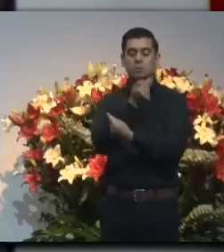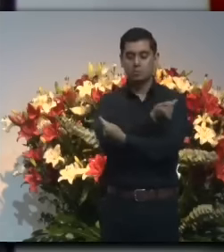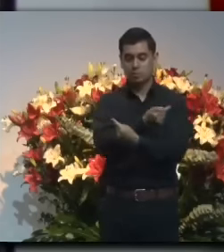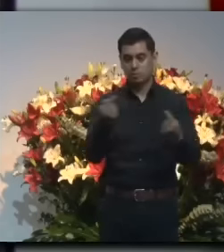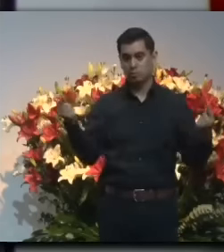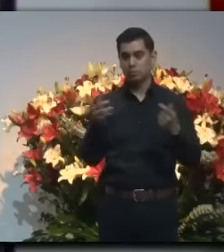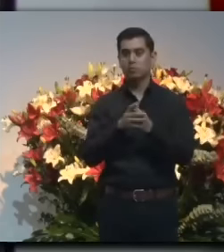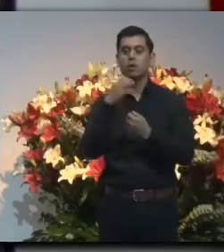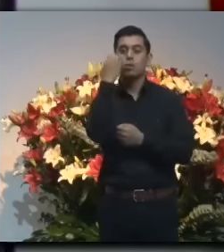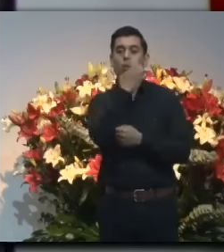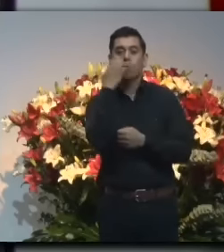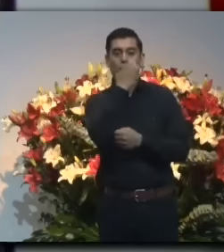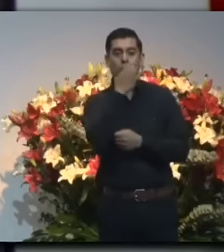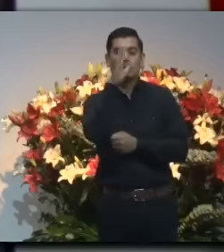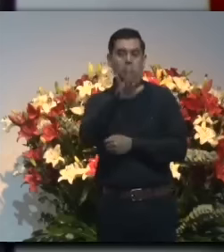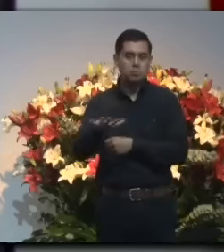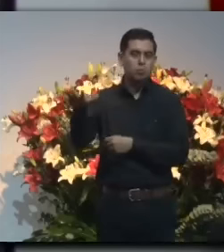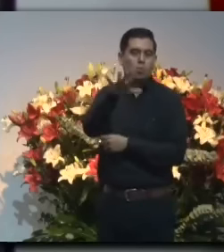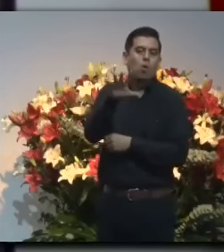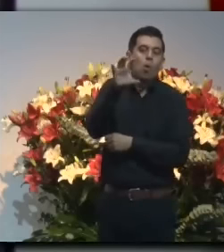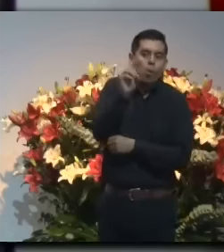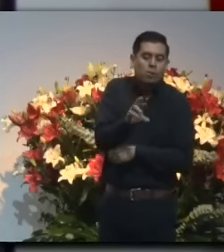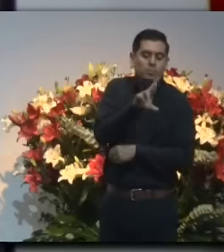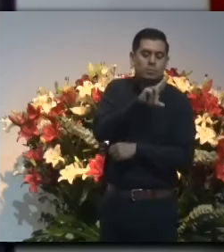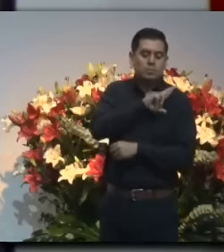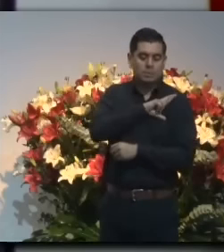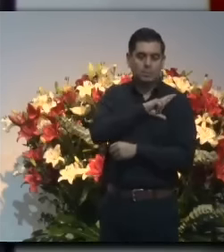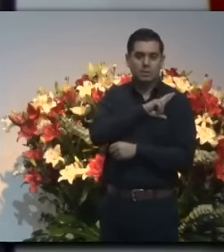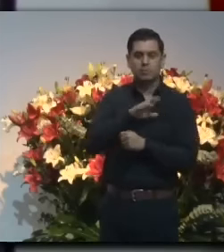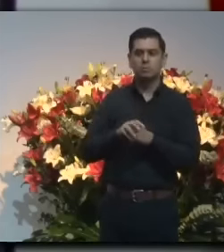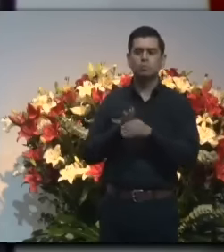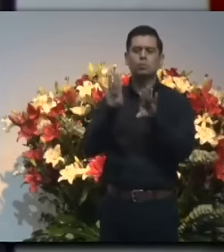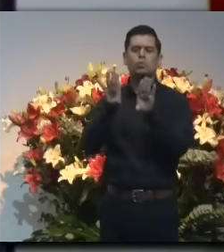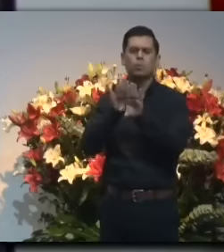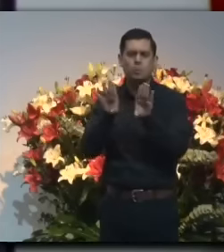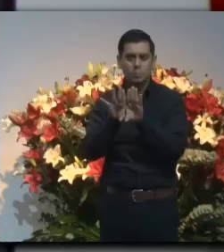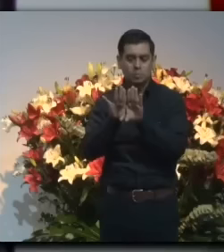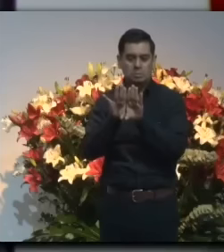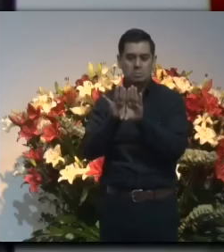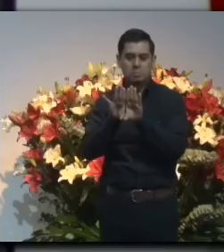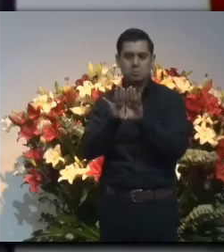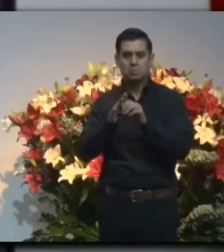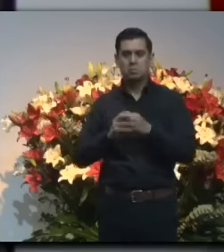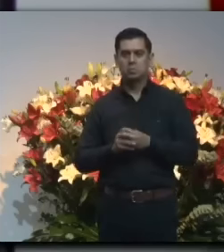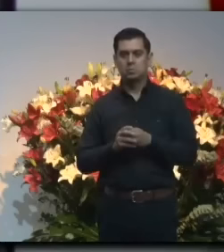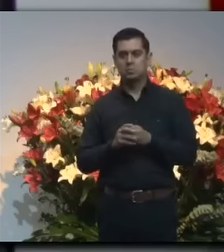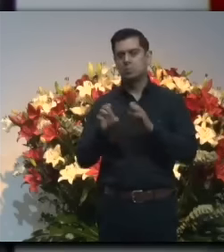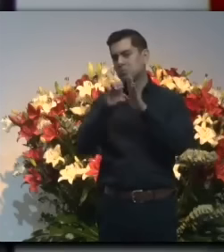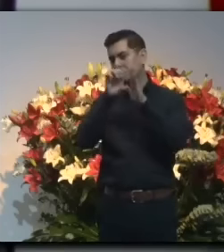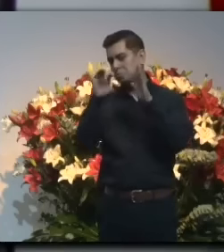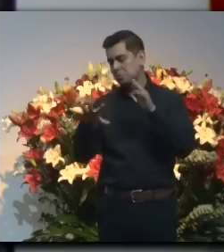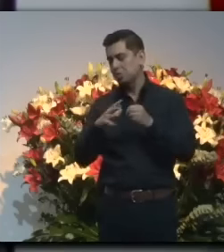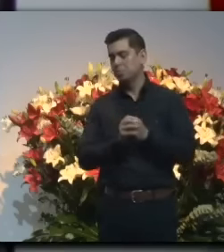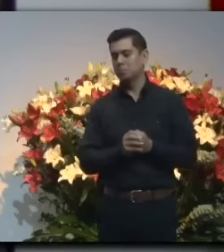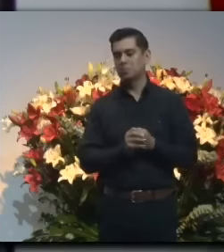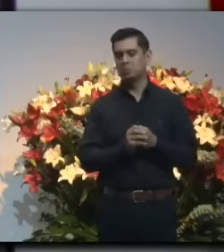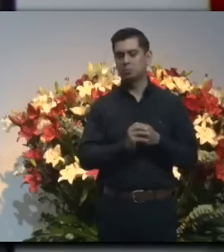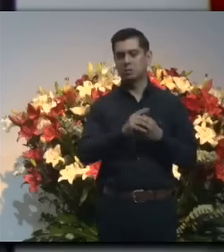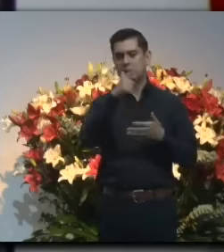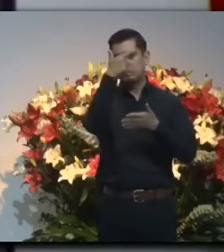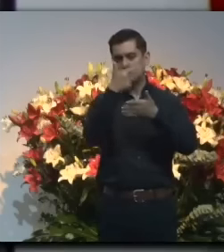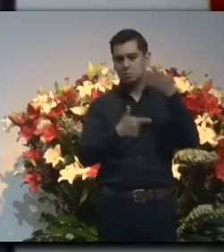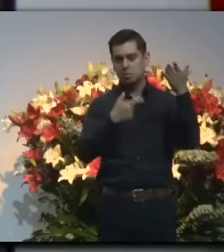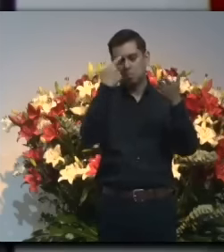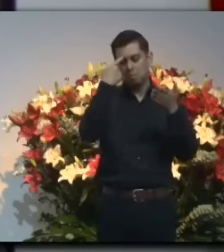Estudien en escuelas públicas o privadas. ¿Cuál es la lógica? Obviamente, quizá pueda haber algún formato para que tú devuelvas